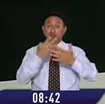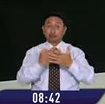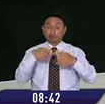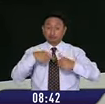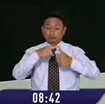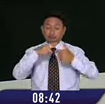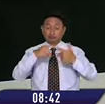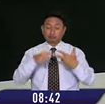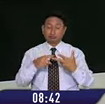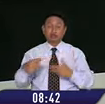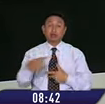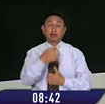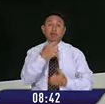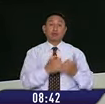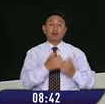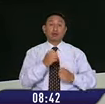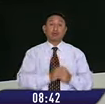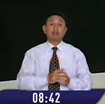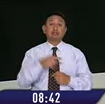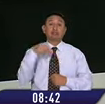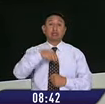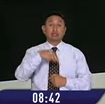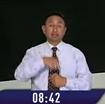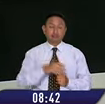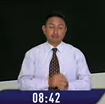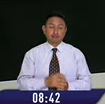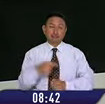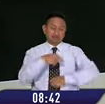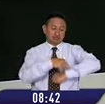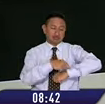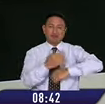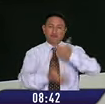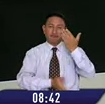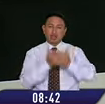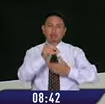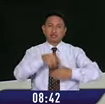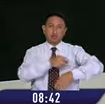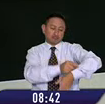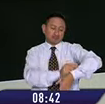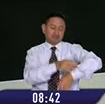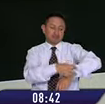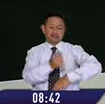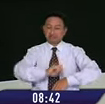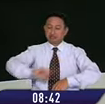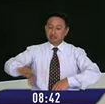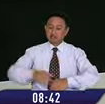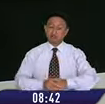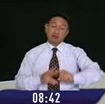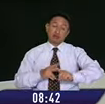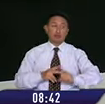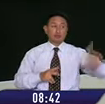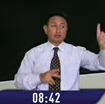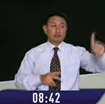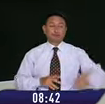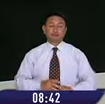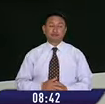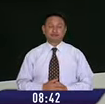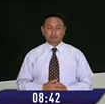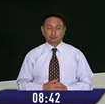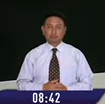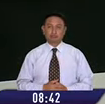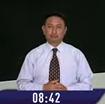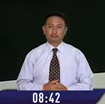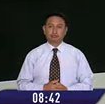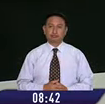otros, serían algunos problemas que existirían para que fácilmente algunas personas procesadas puedan retirarse este dispositivo para